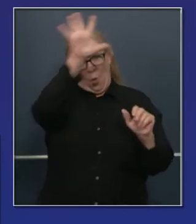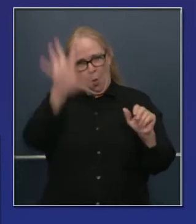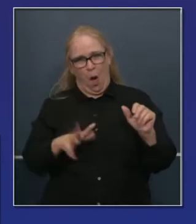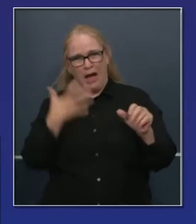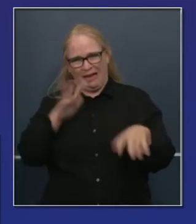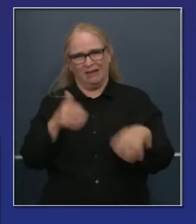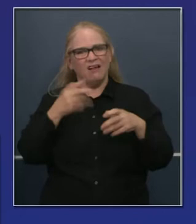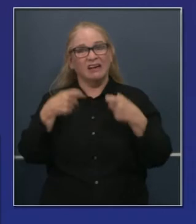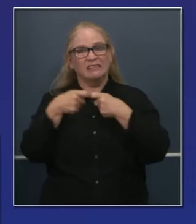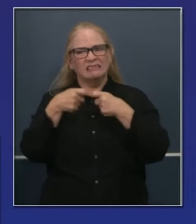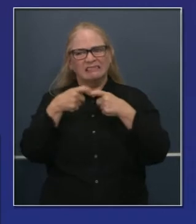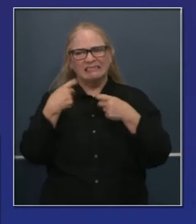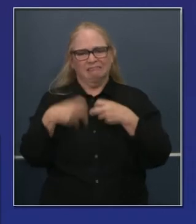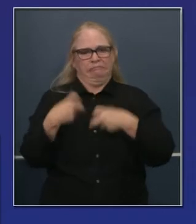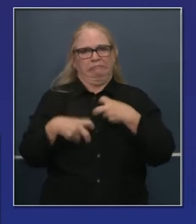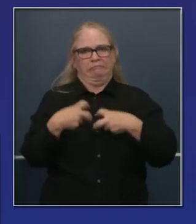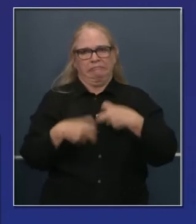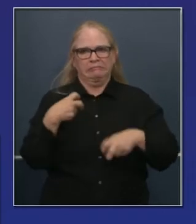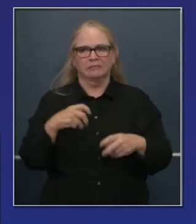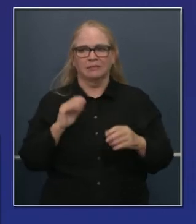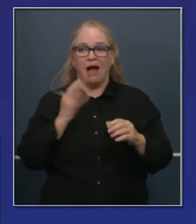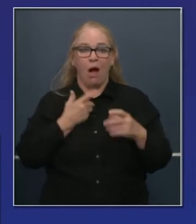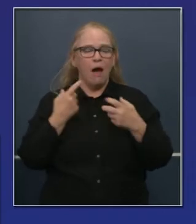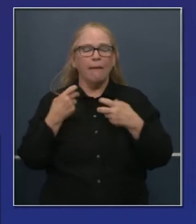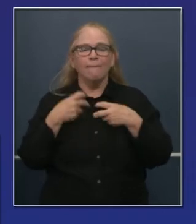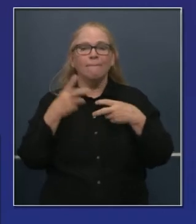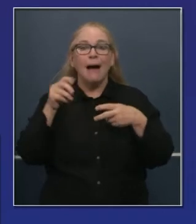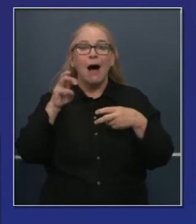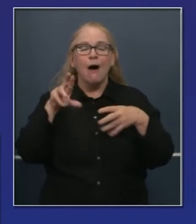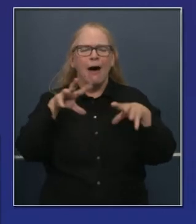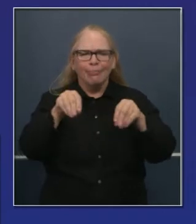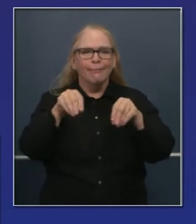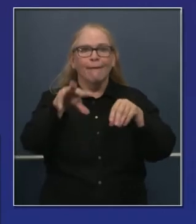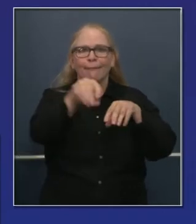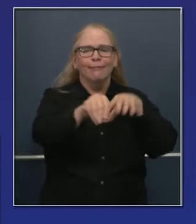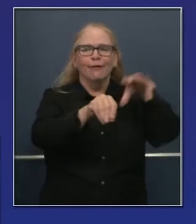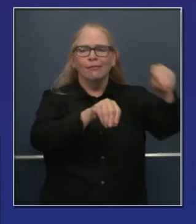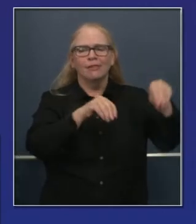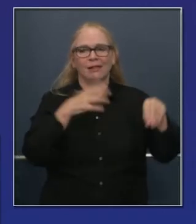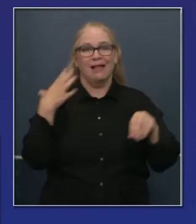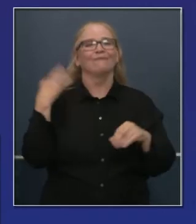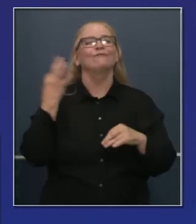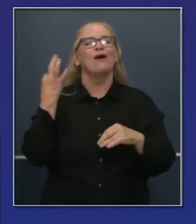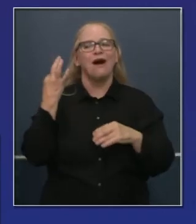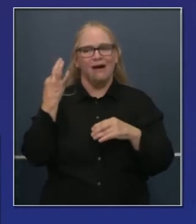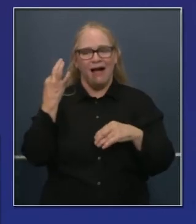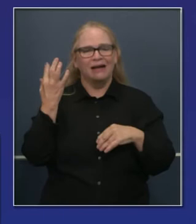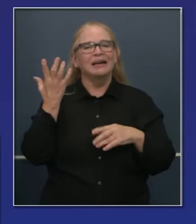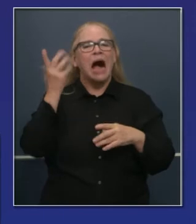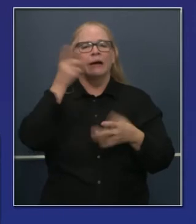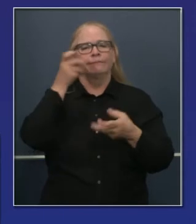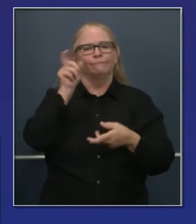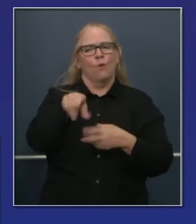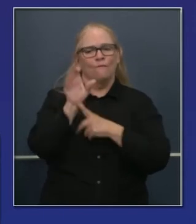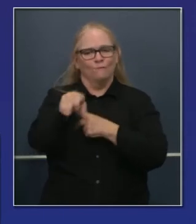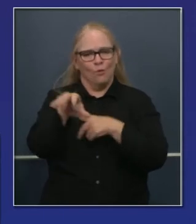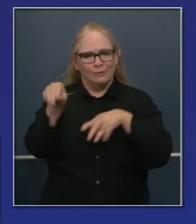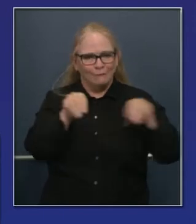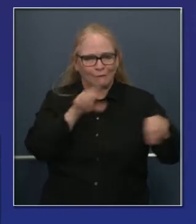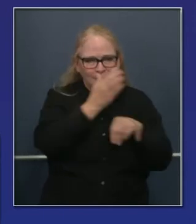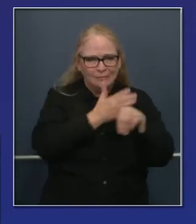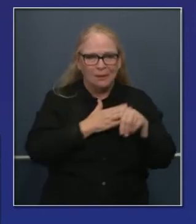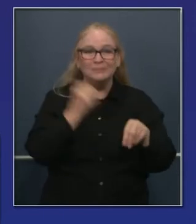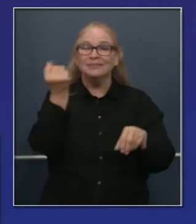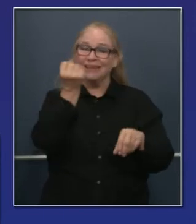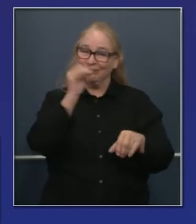causado una presión que ha causado interrupciones del servicio que comencé a comenzaron el viernes entrando al sábado